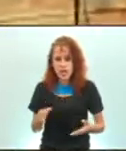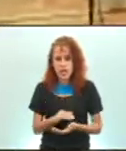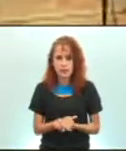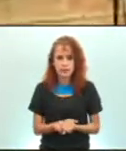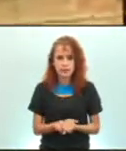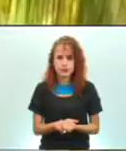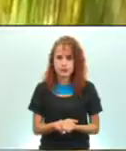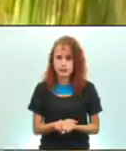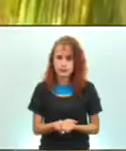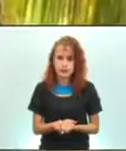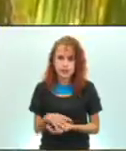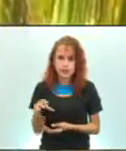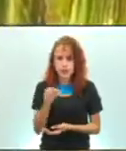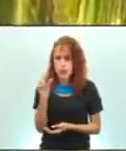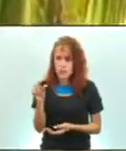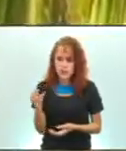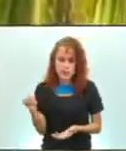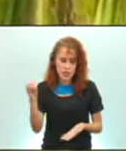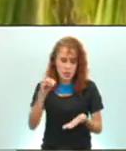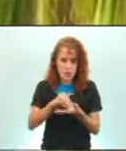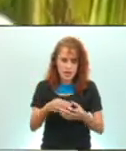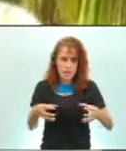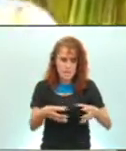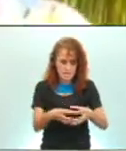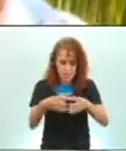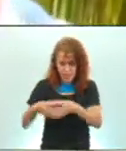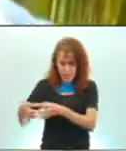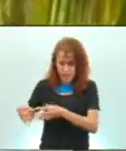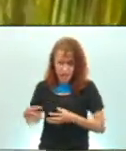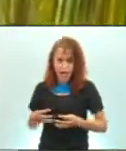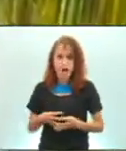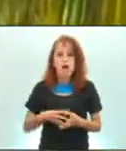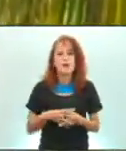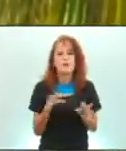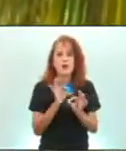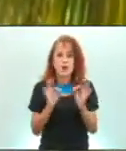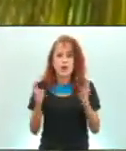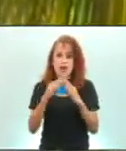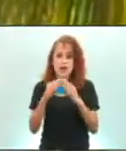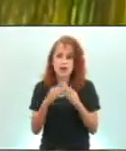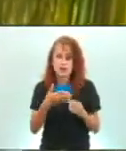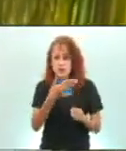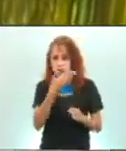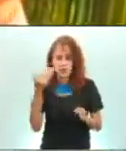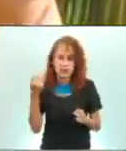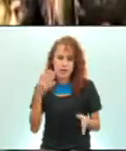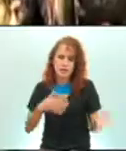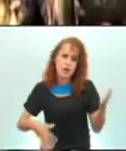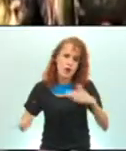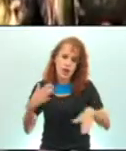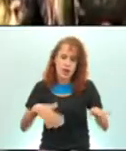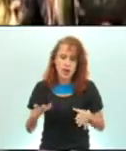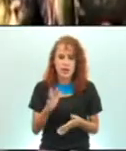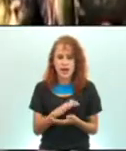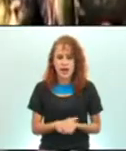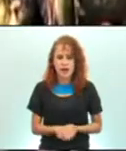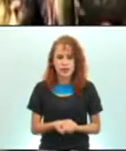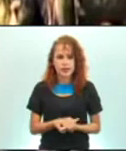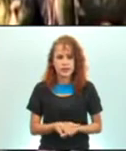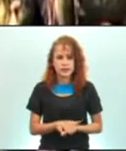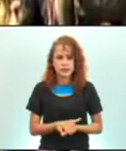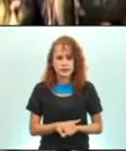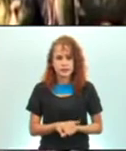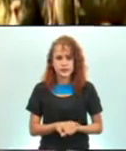Lo que ha tratado todo el mundo es de poner las piedras frente a su casa para salvaguardar su propiedad, pero hemos perdido la playa.